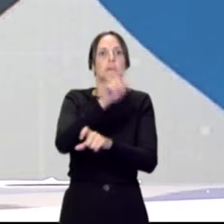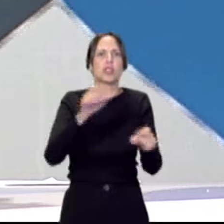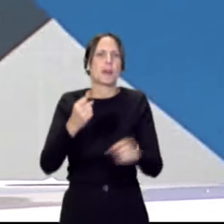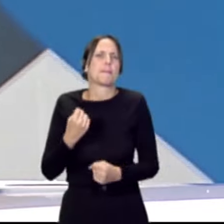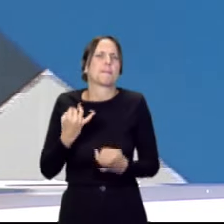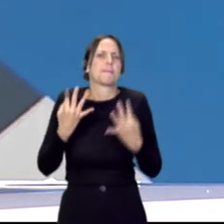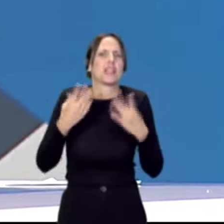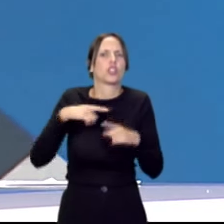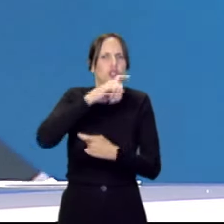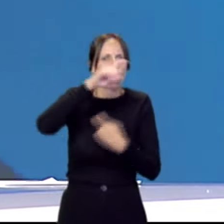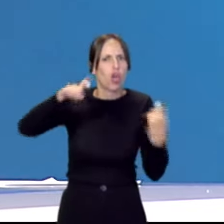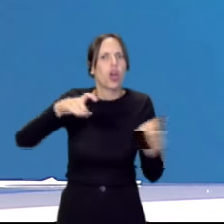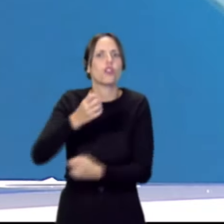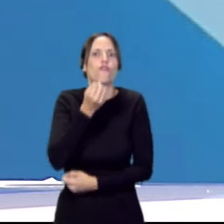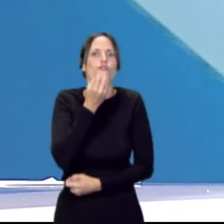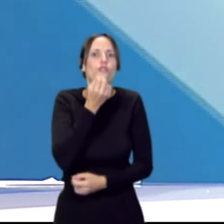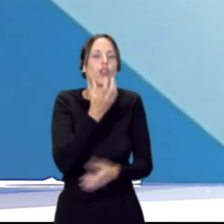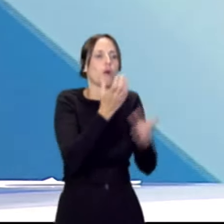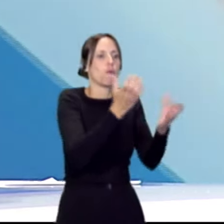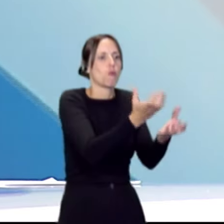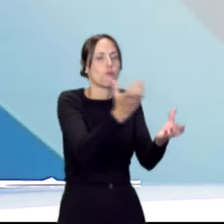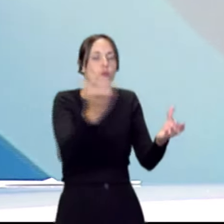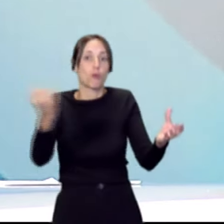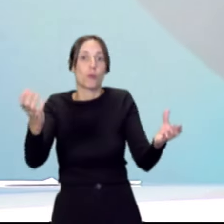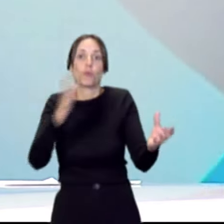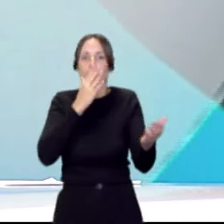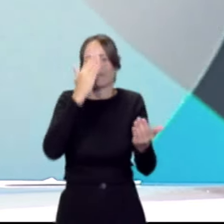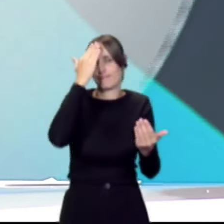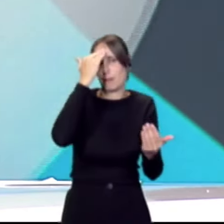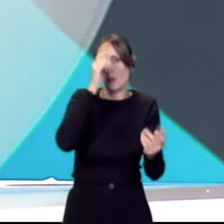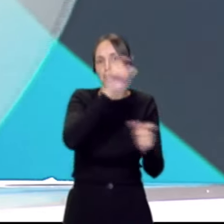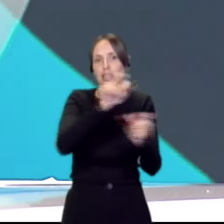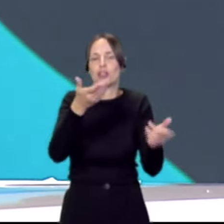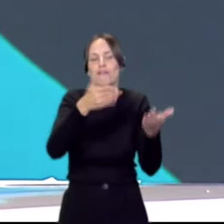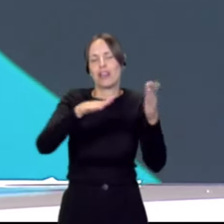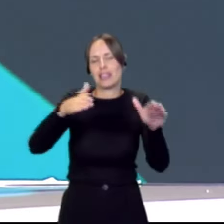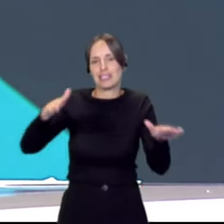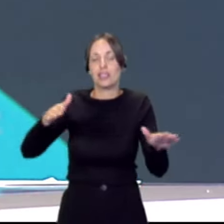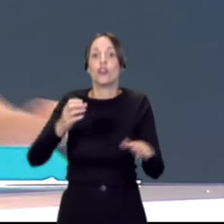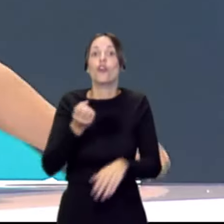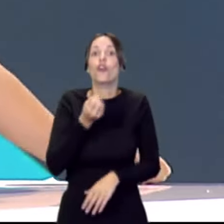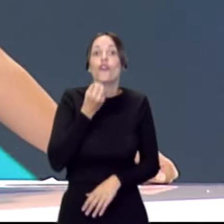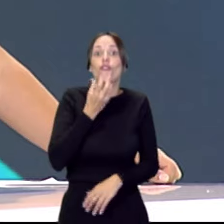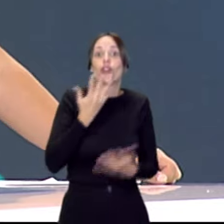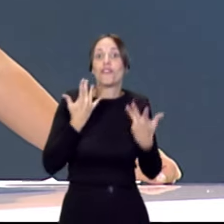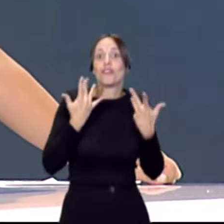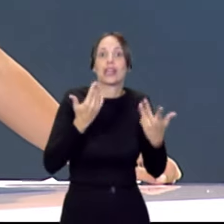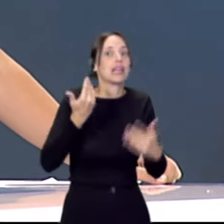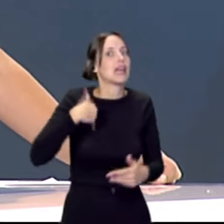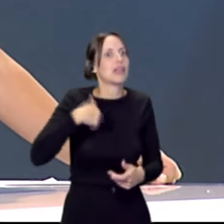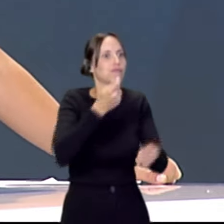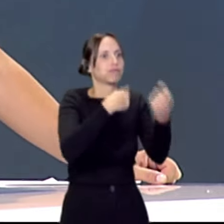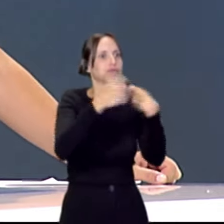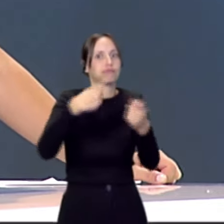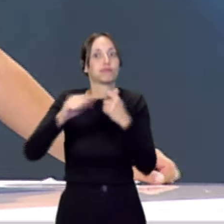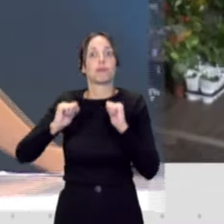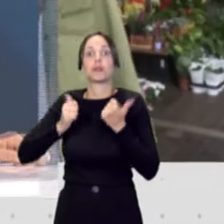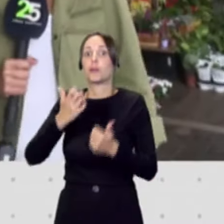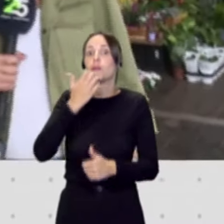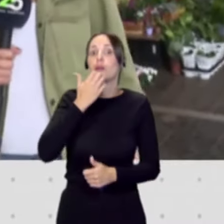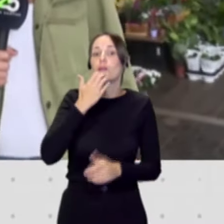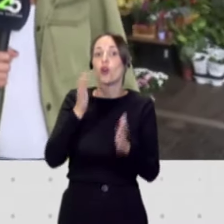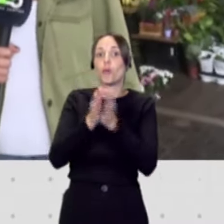de flores los campos santos en memoria de sus seres queridos fallecidos. Flores frescas que desde ya comienzan a venderse en puestos como en el que te encuentras,